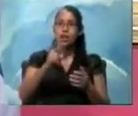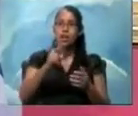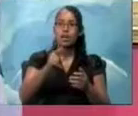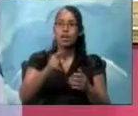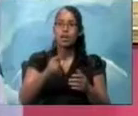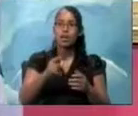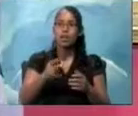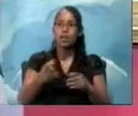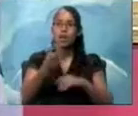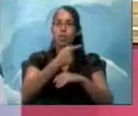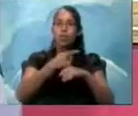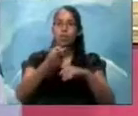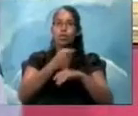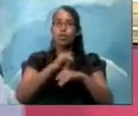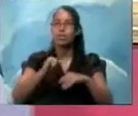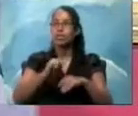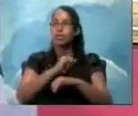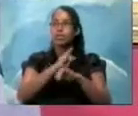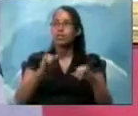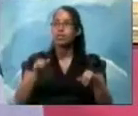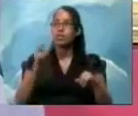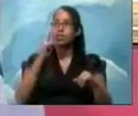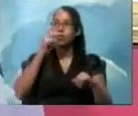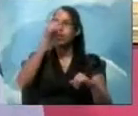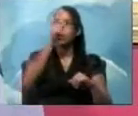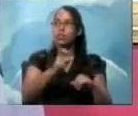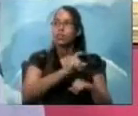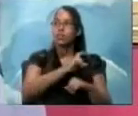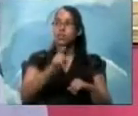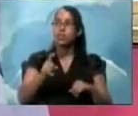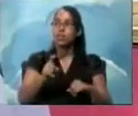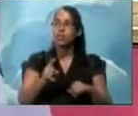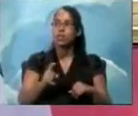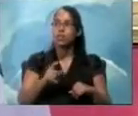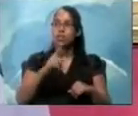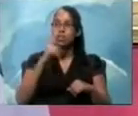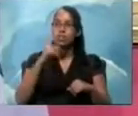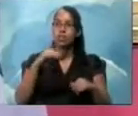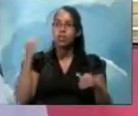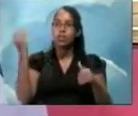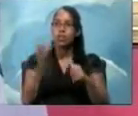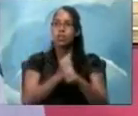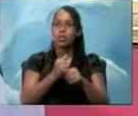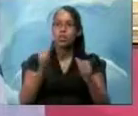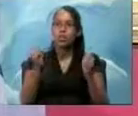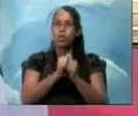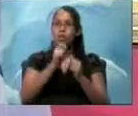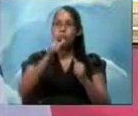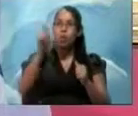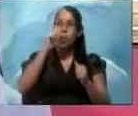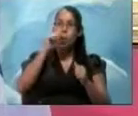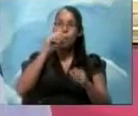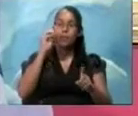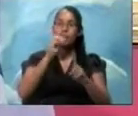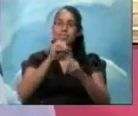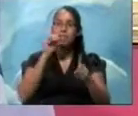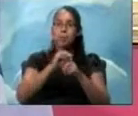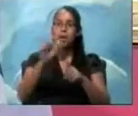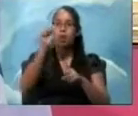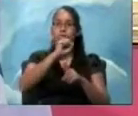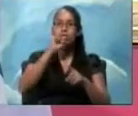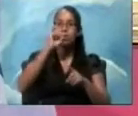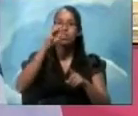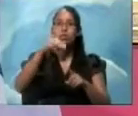al Gólgota, ya lo llevaban a crucificarse, se encontraron con un hombre llamado Simón para